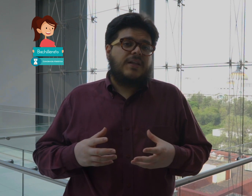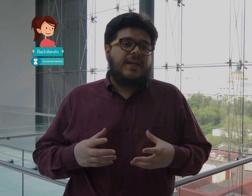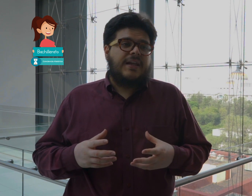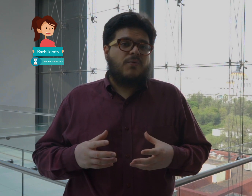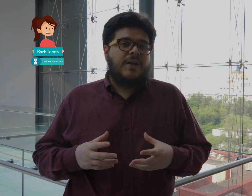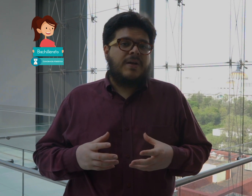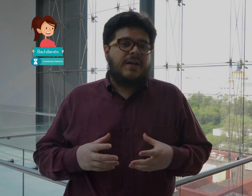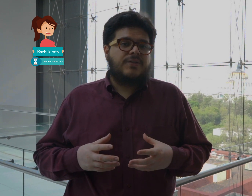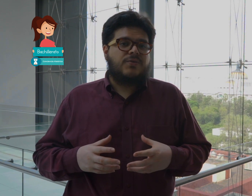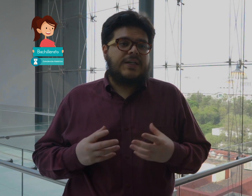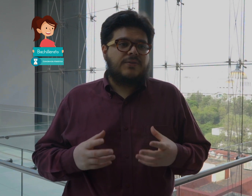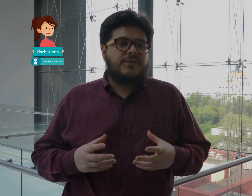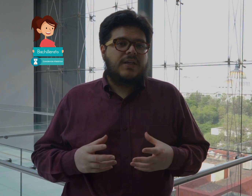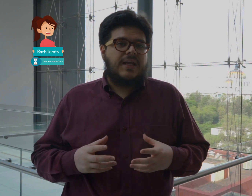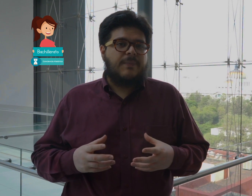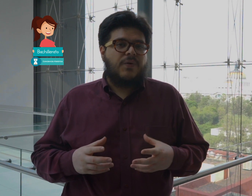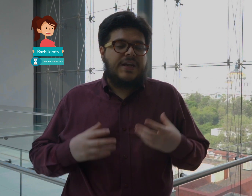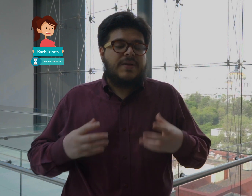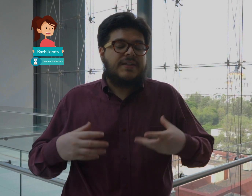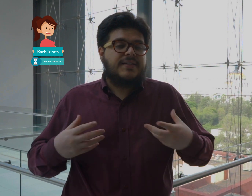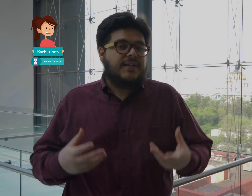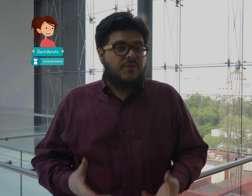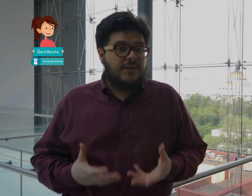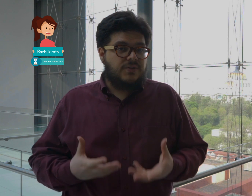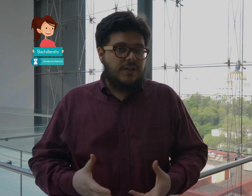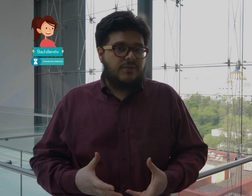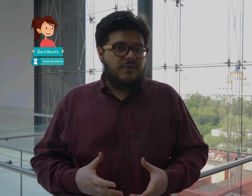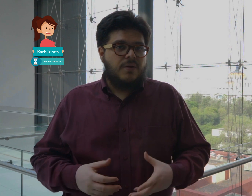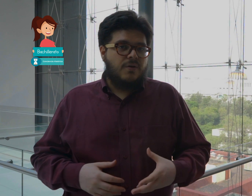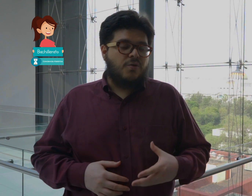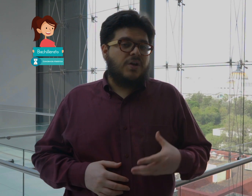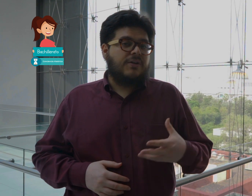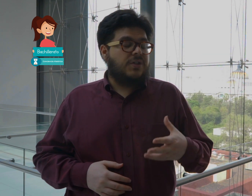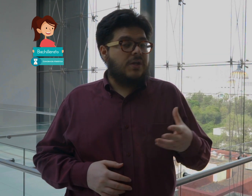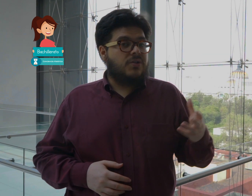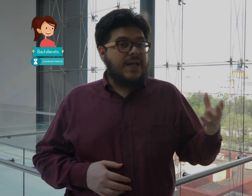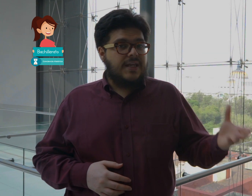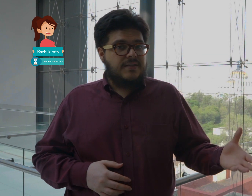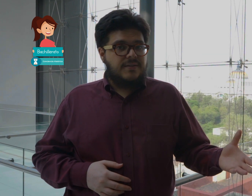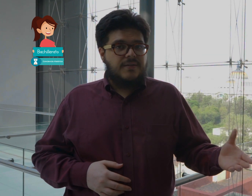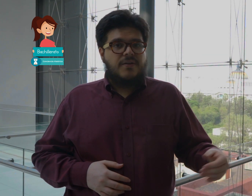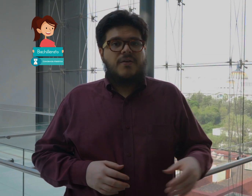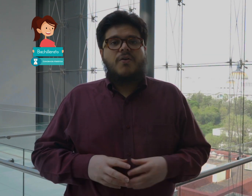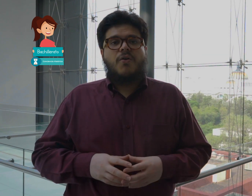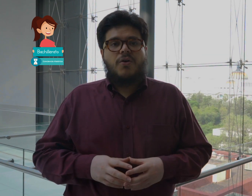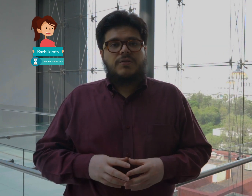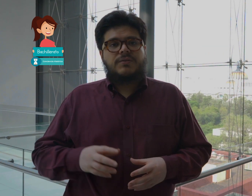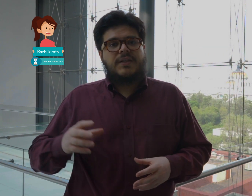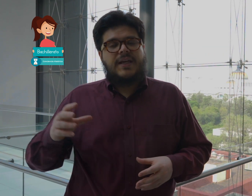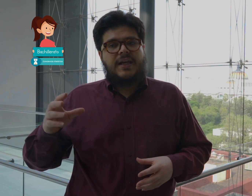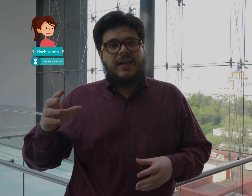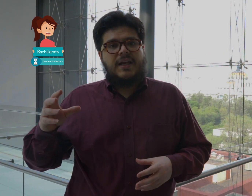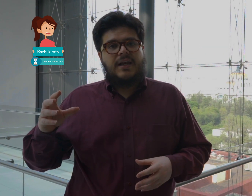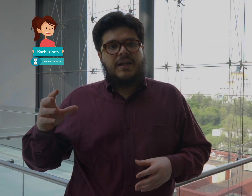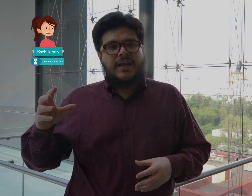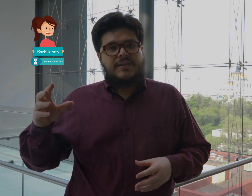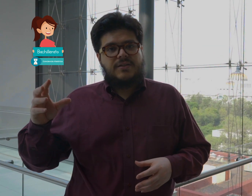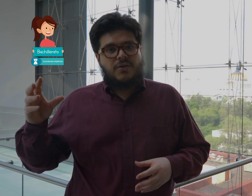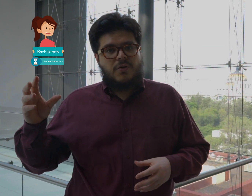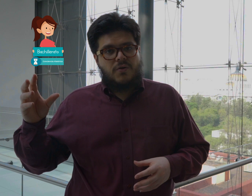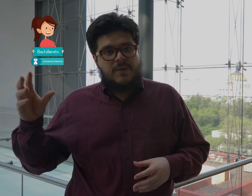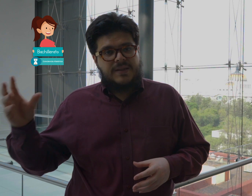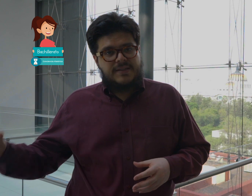existido de alguna manera sucesos que podría pensarse que son genocidios, como el genocidio de los yaquis o el